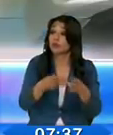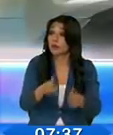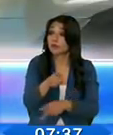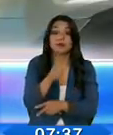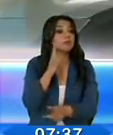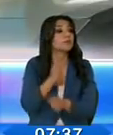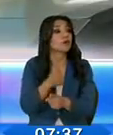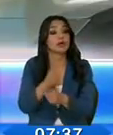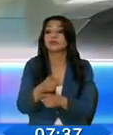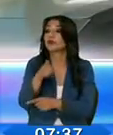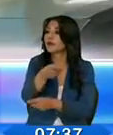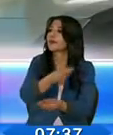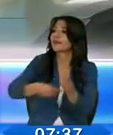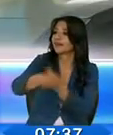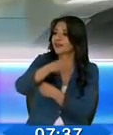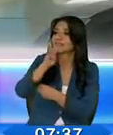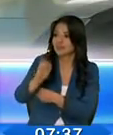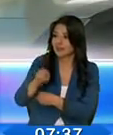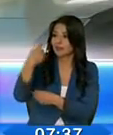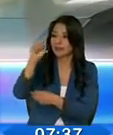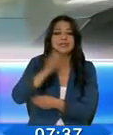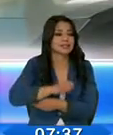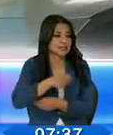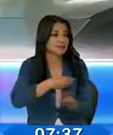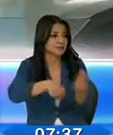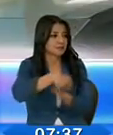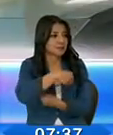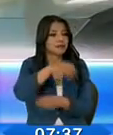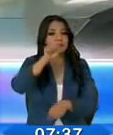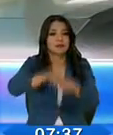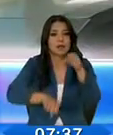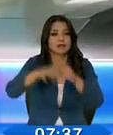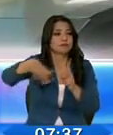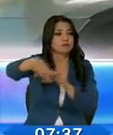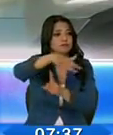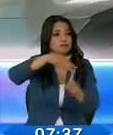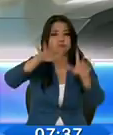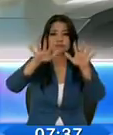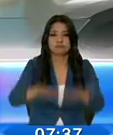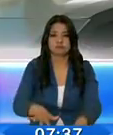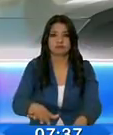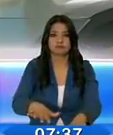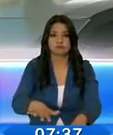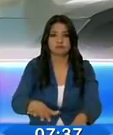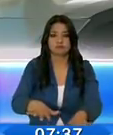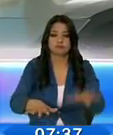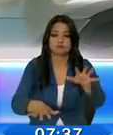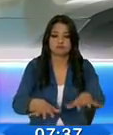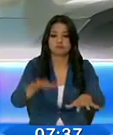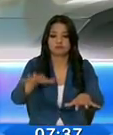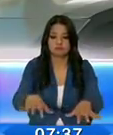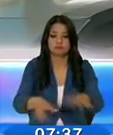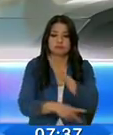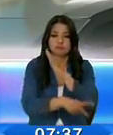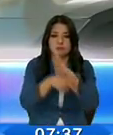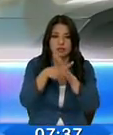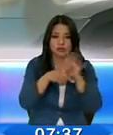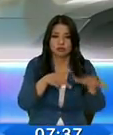pagar 60 millones. Por eso tiene que pagar 60 millones por el daño ambiental causado a los bloques, pero sobre